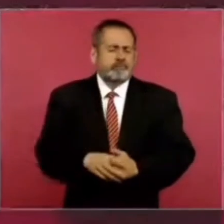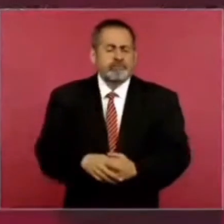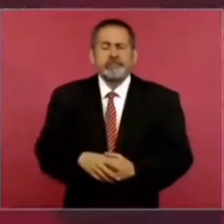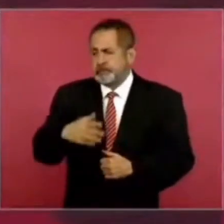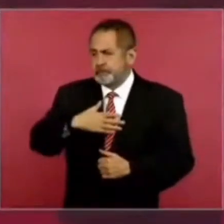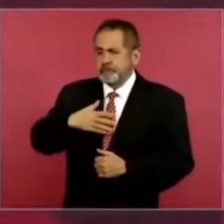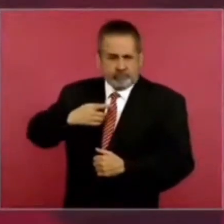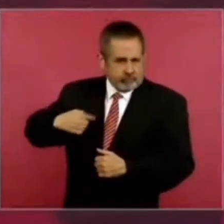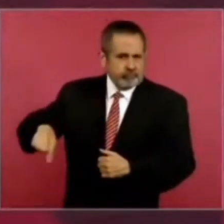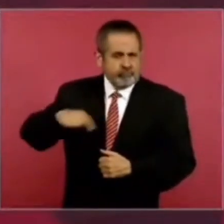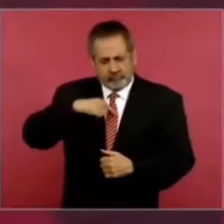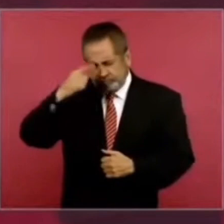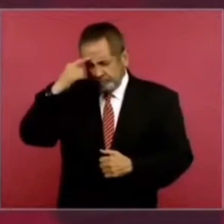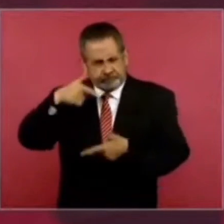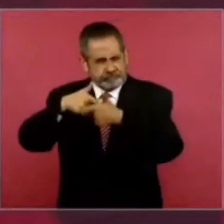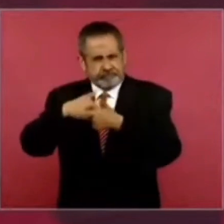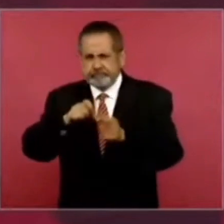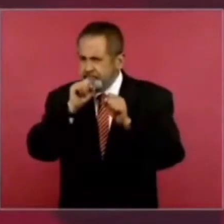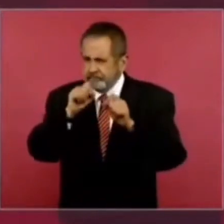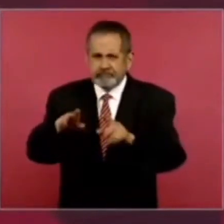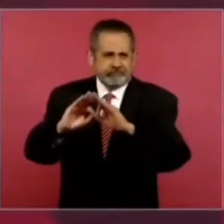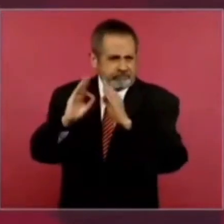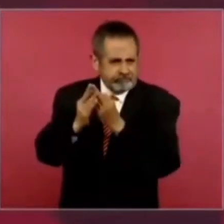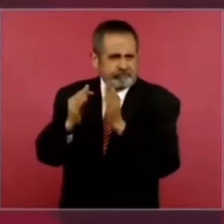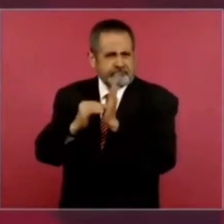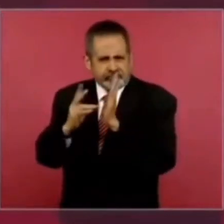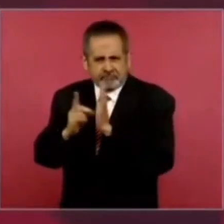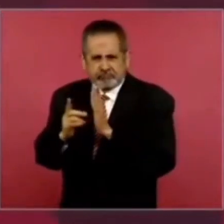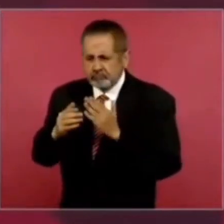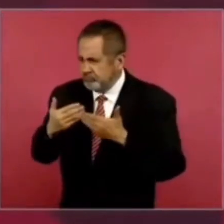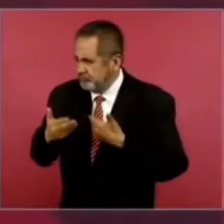está dando buenos resultados.